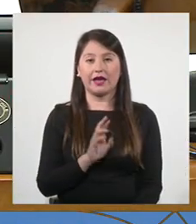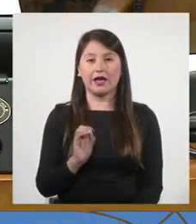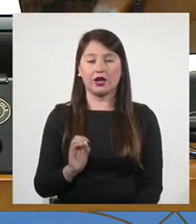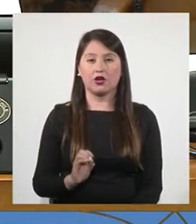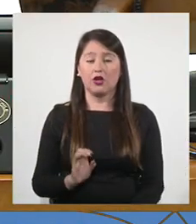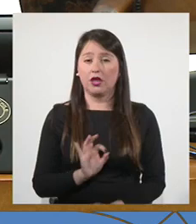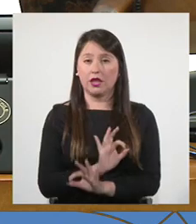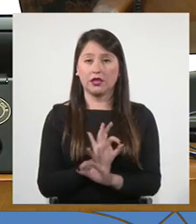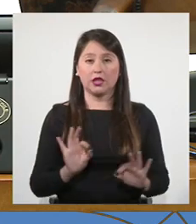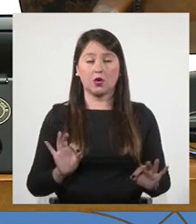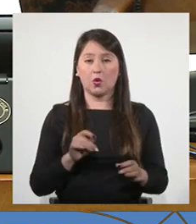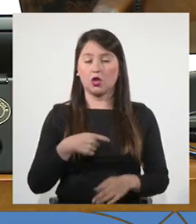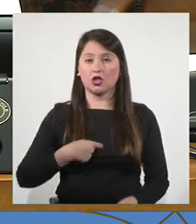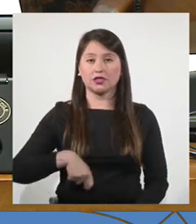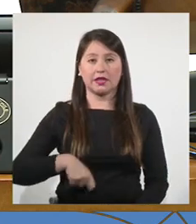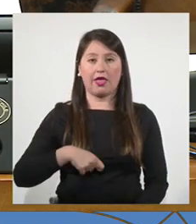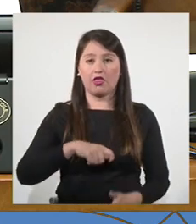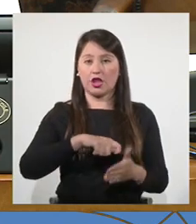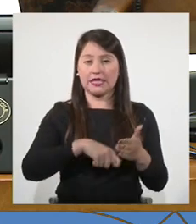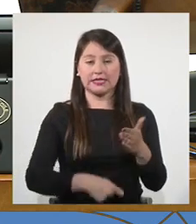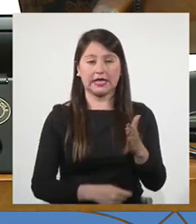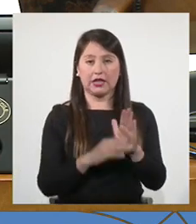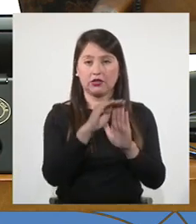No hay más senadores inscritos.